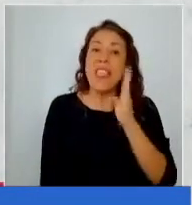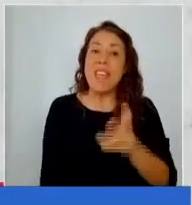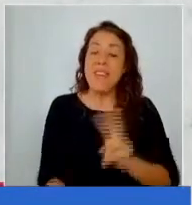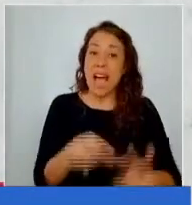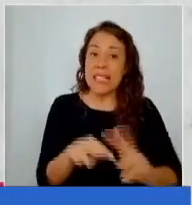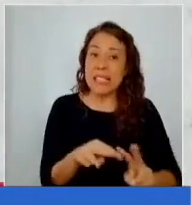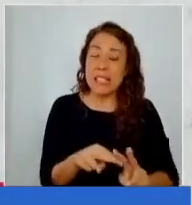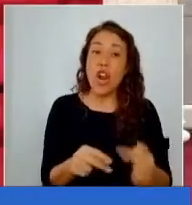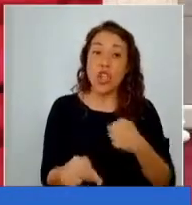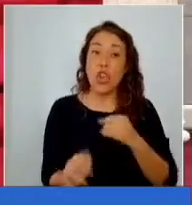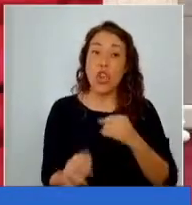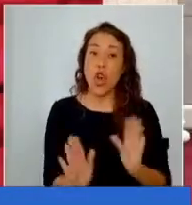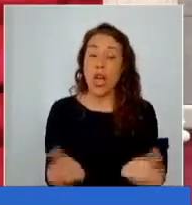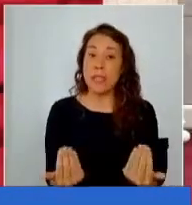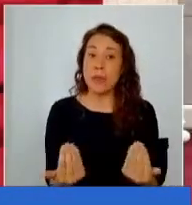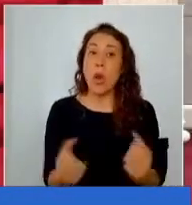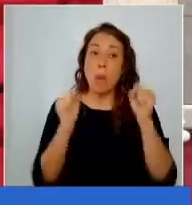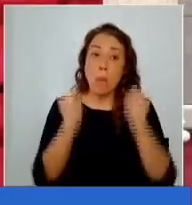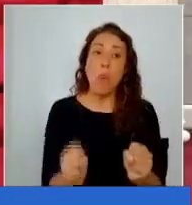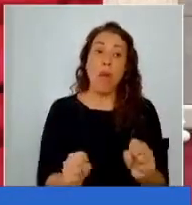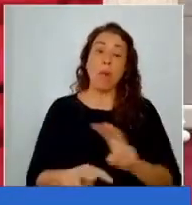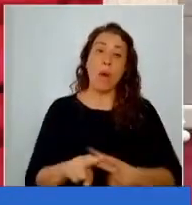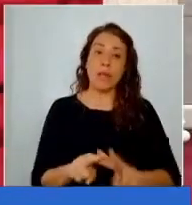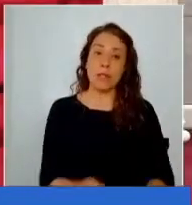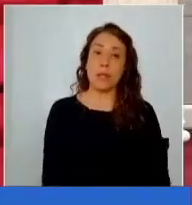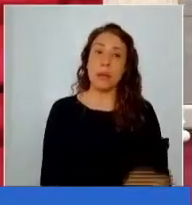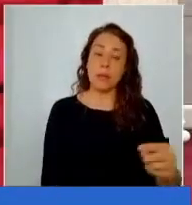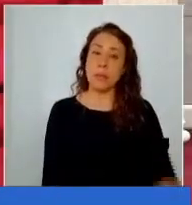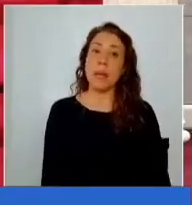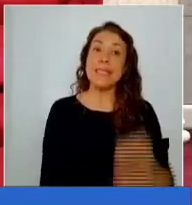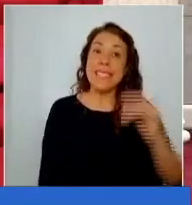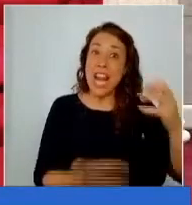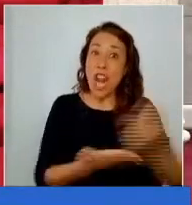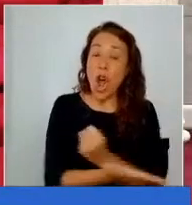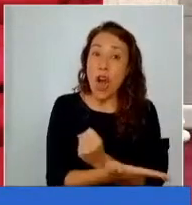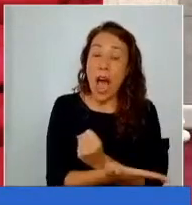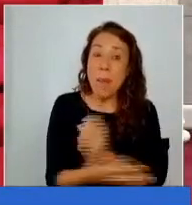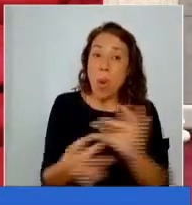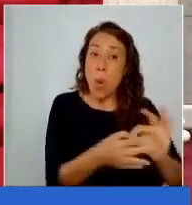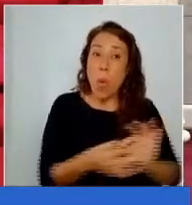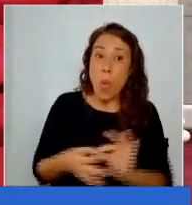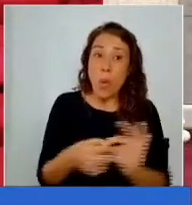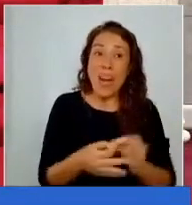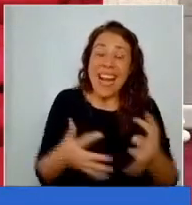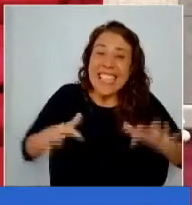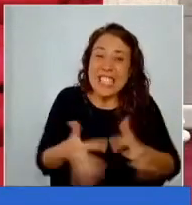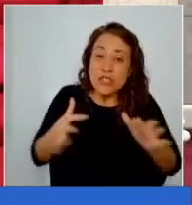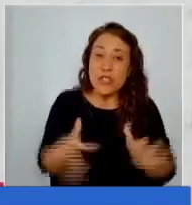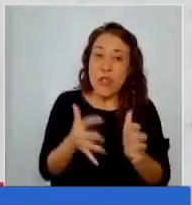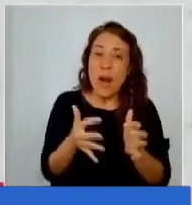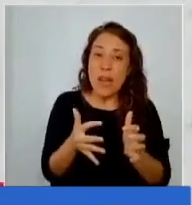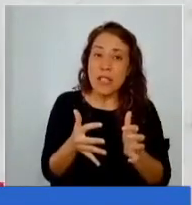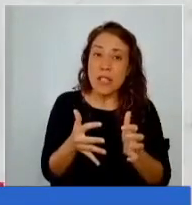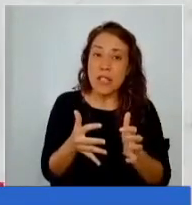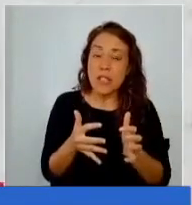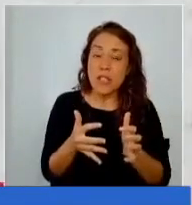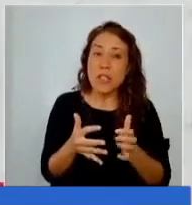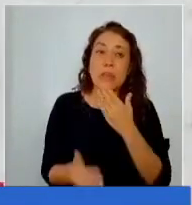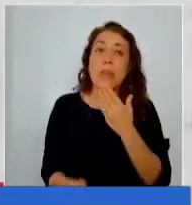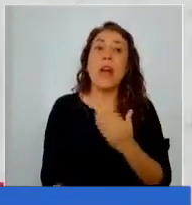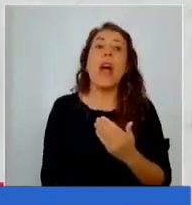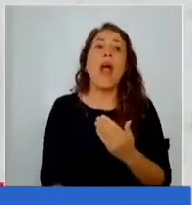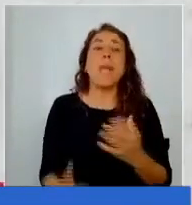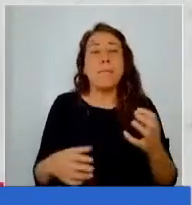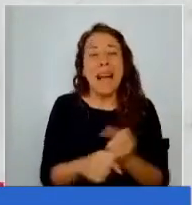lo podamos hacer pero si logramos juntar ese esfuerzo ponerse apurada de tranco creo que sería